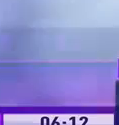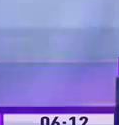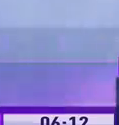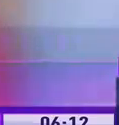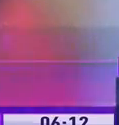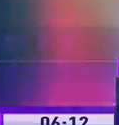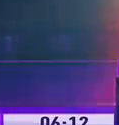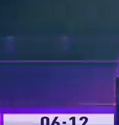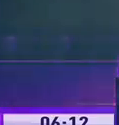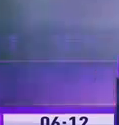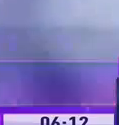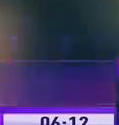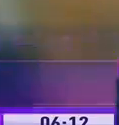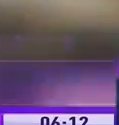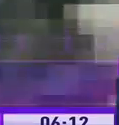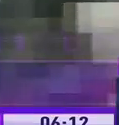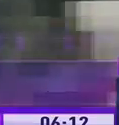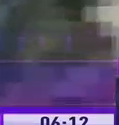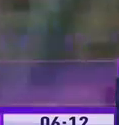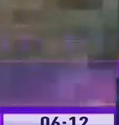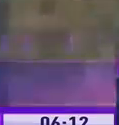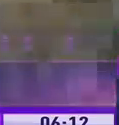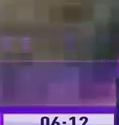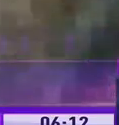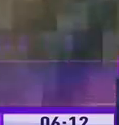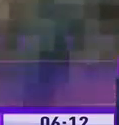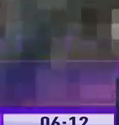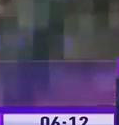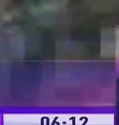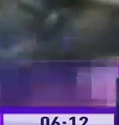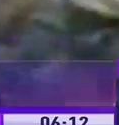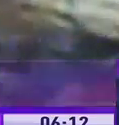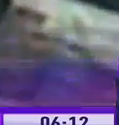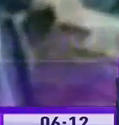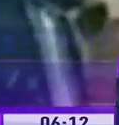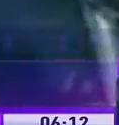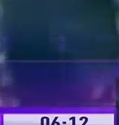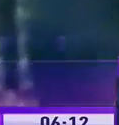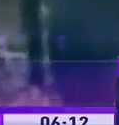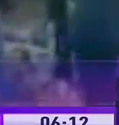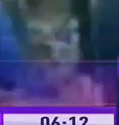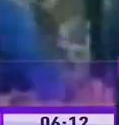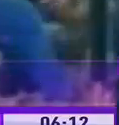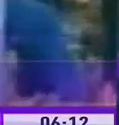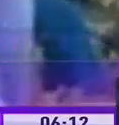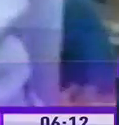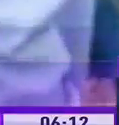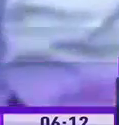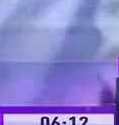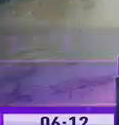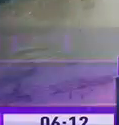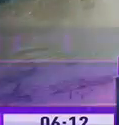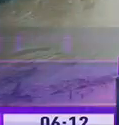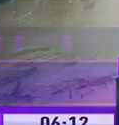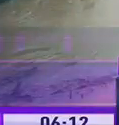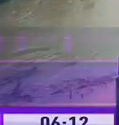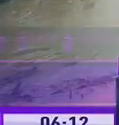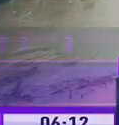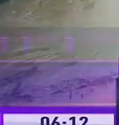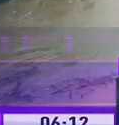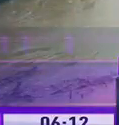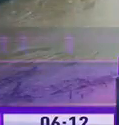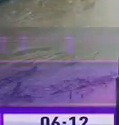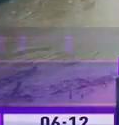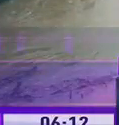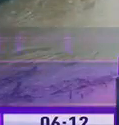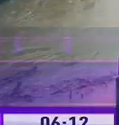murió sepultada por un alud de lodo debido a una intensa lluvia. Estas y otras informaciones en un momento más, en la primera hora,